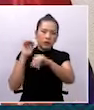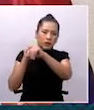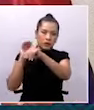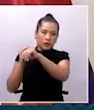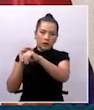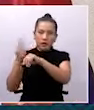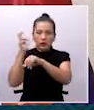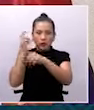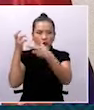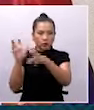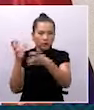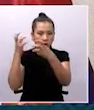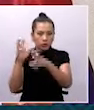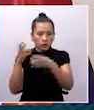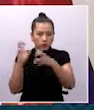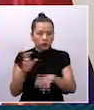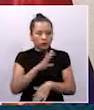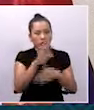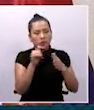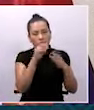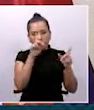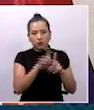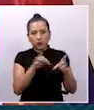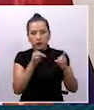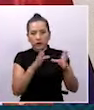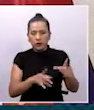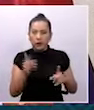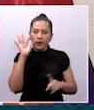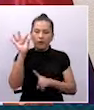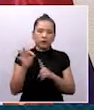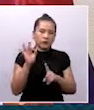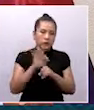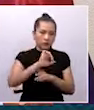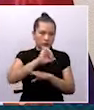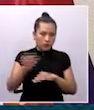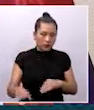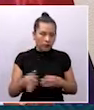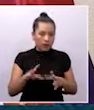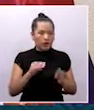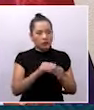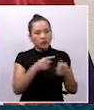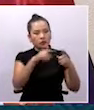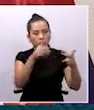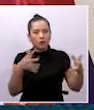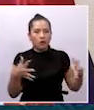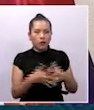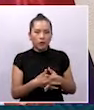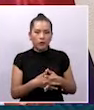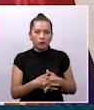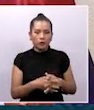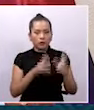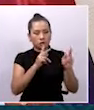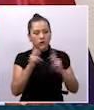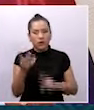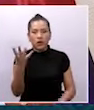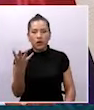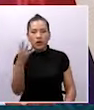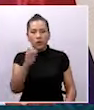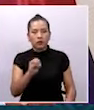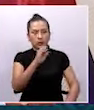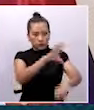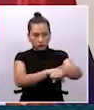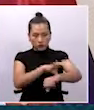hermanos dirigentes, por encima de la federación, que entonces yo era ejecutiva, bloquearon 40 aprehendidos,